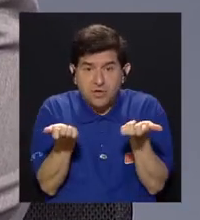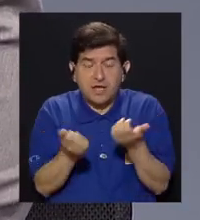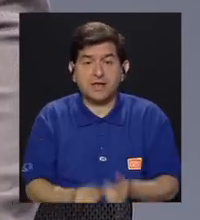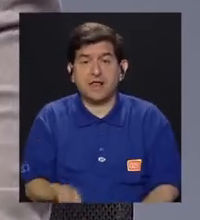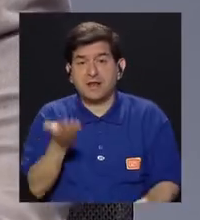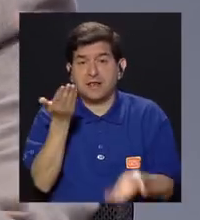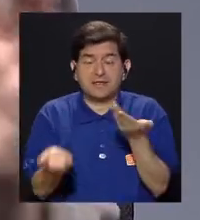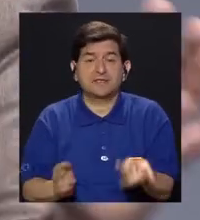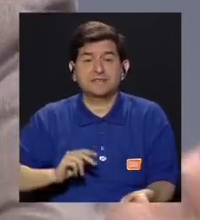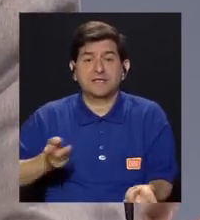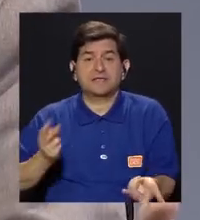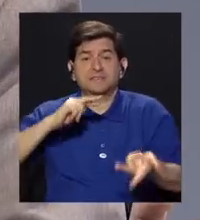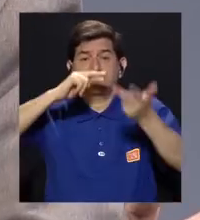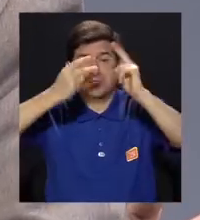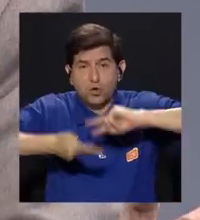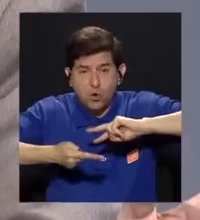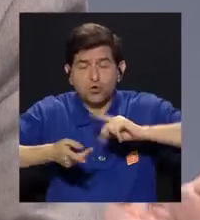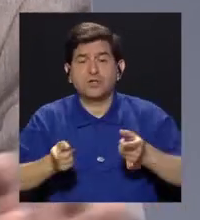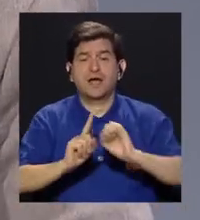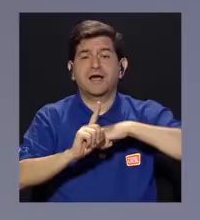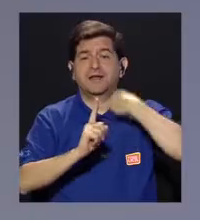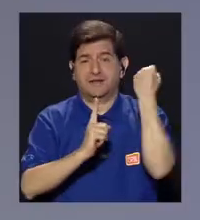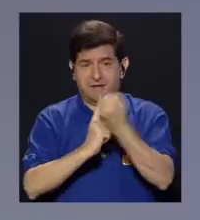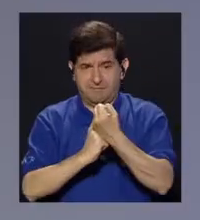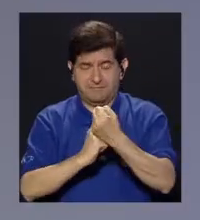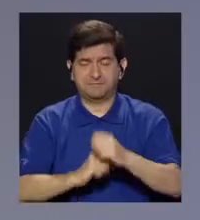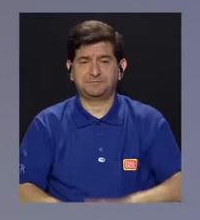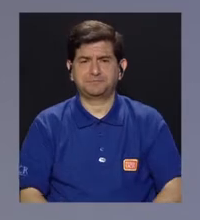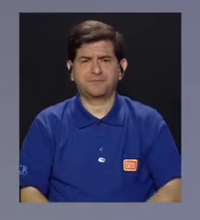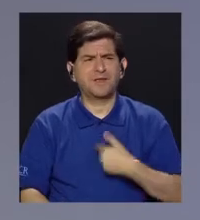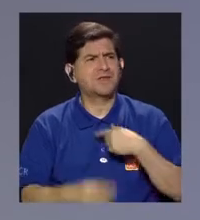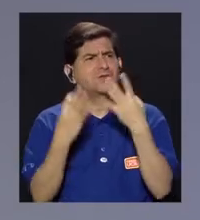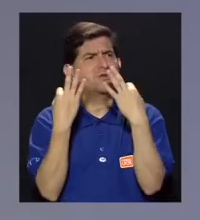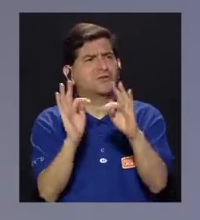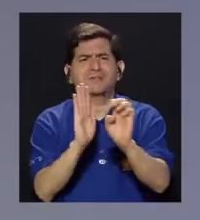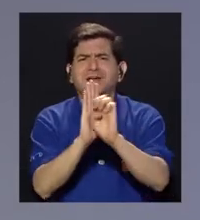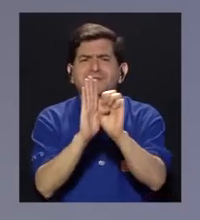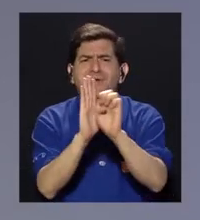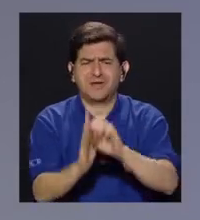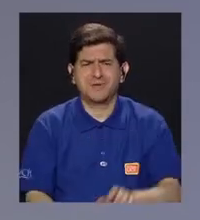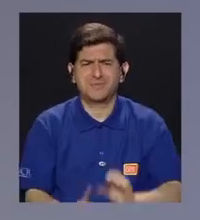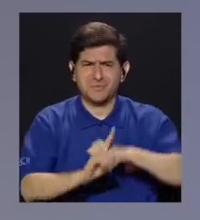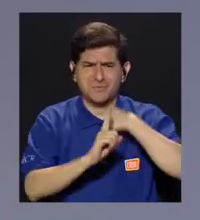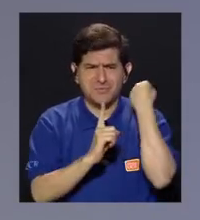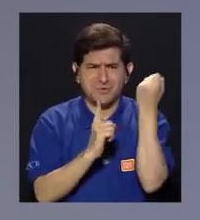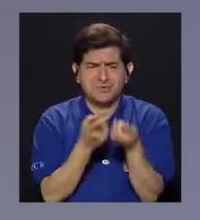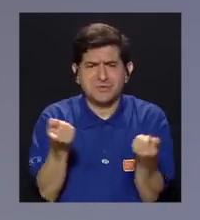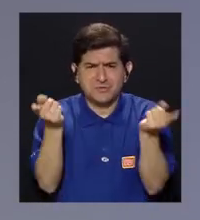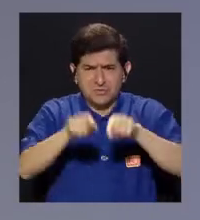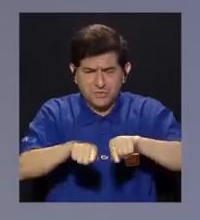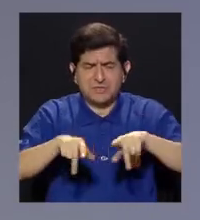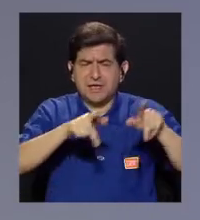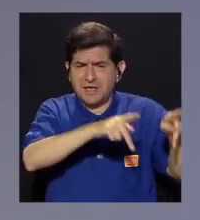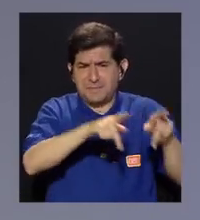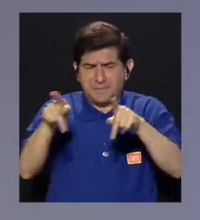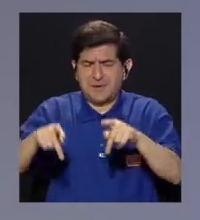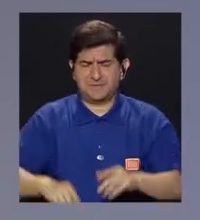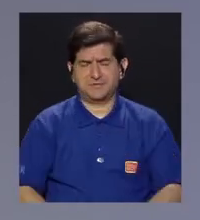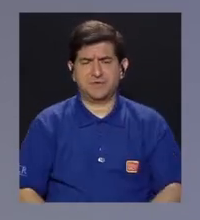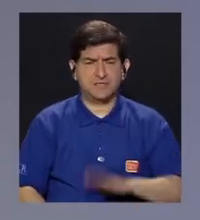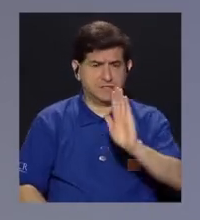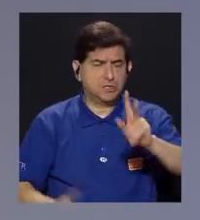envasar lo puesto voy a tratar de poner un ejemplo de circunstancias que se dan en la vida de las personas